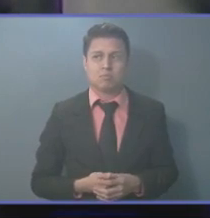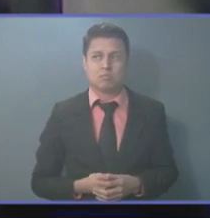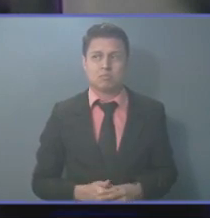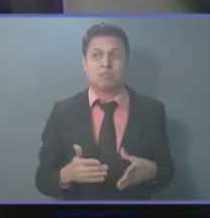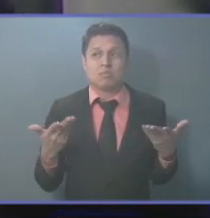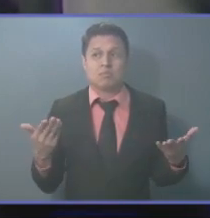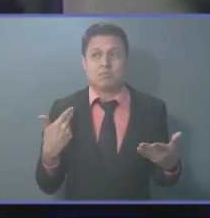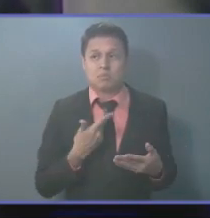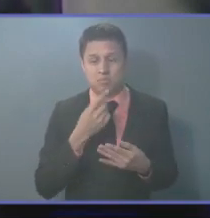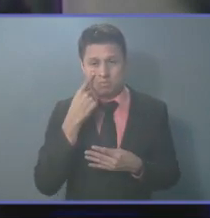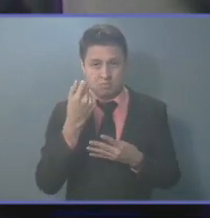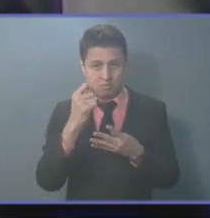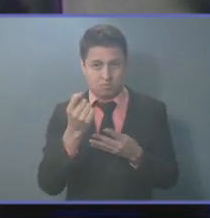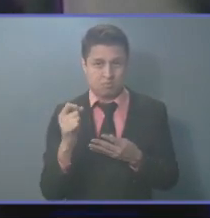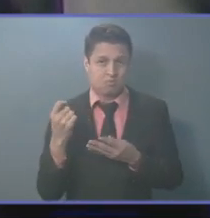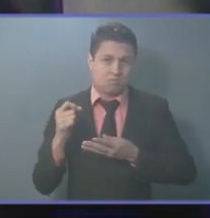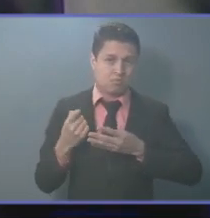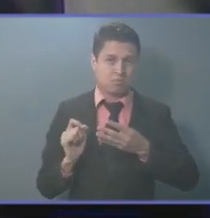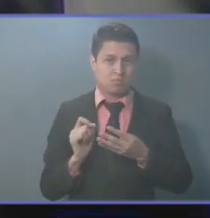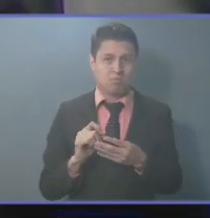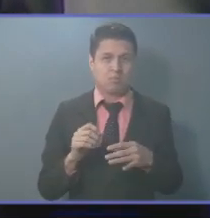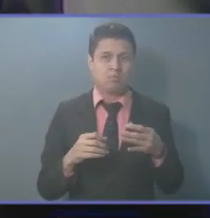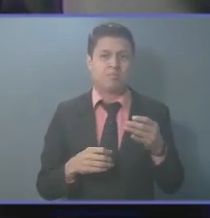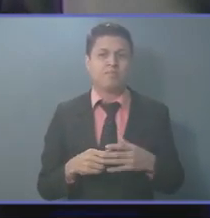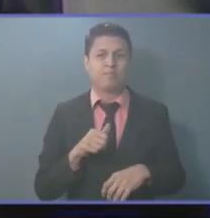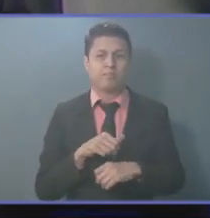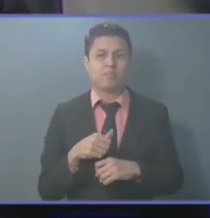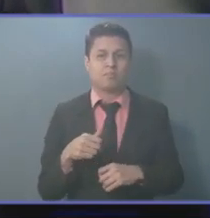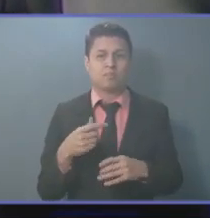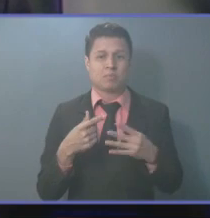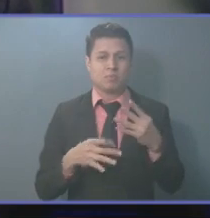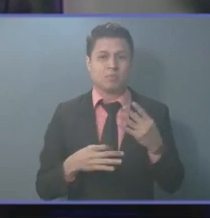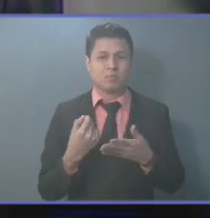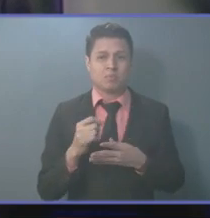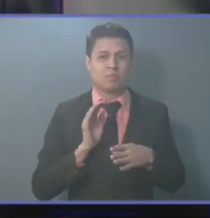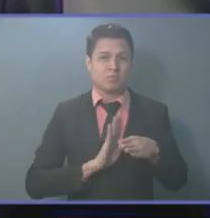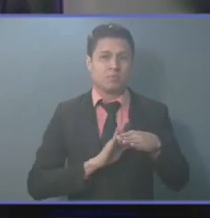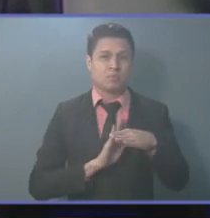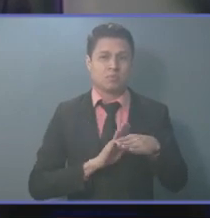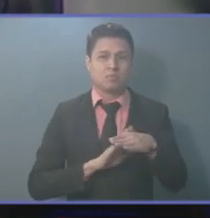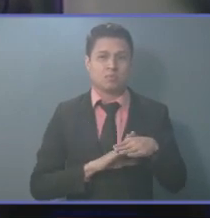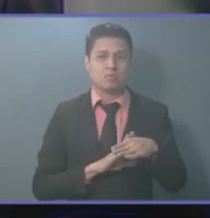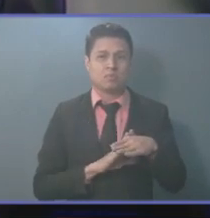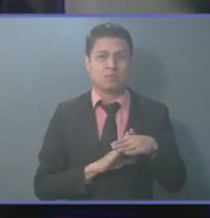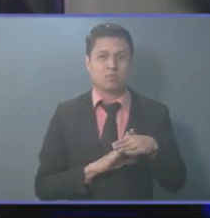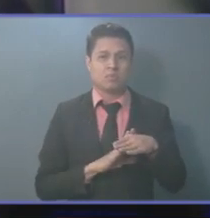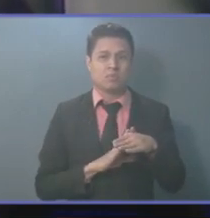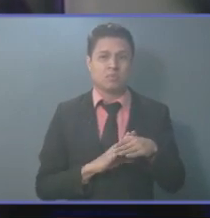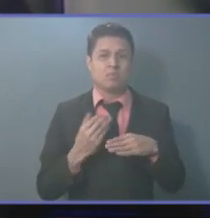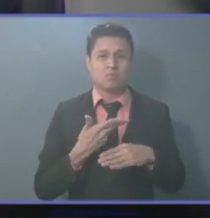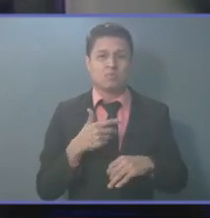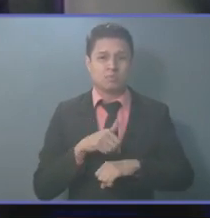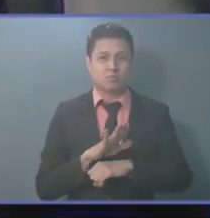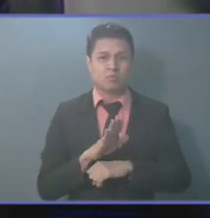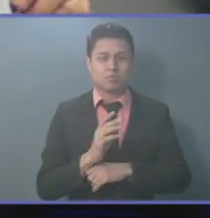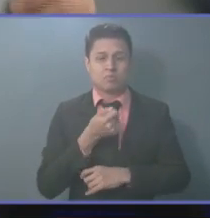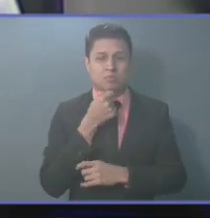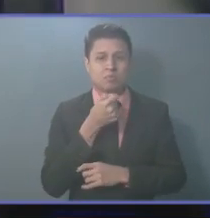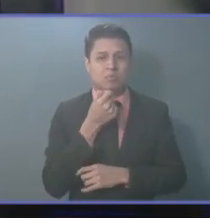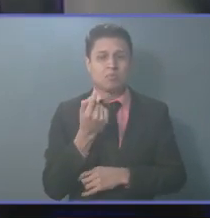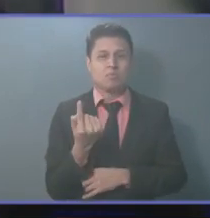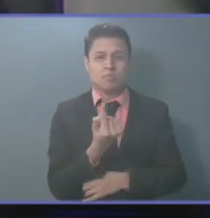Entonces, revisando ese decreto, dijimos, nos vamos a convocar y le vamos a enviar un mensaje al